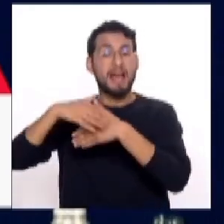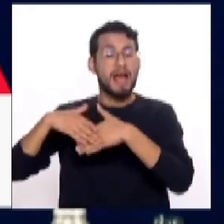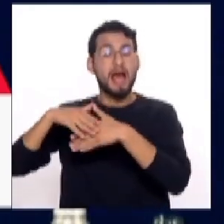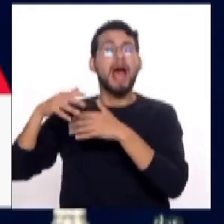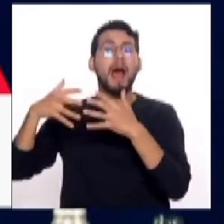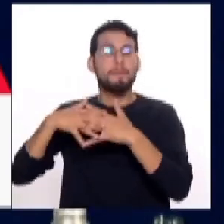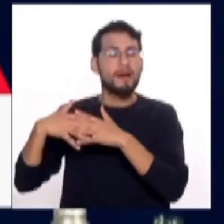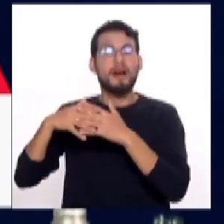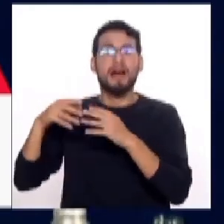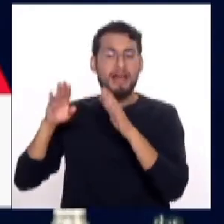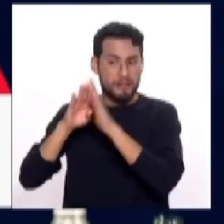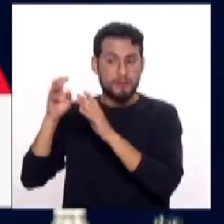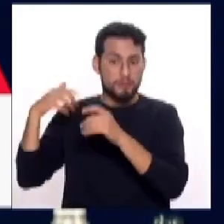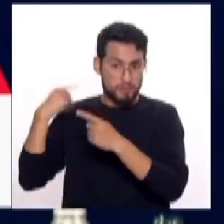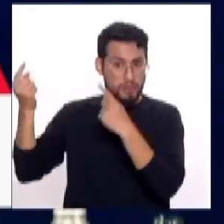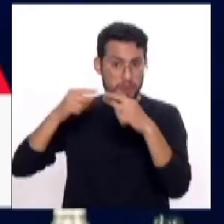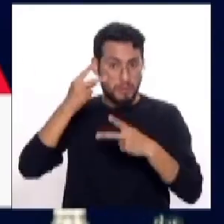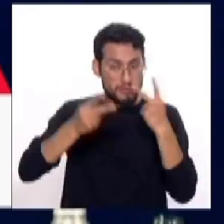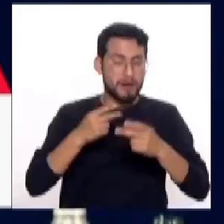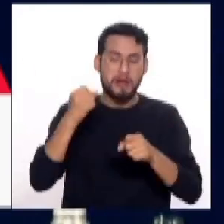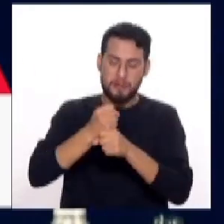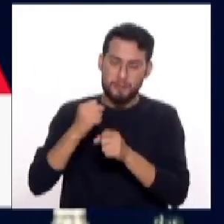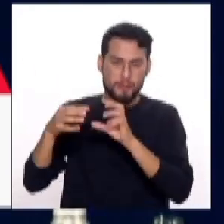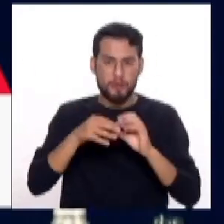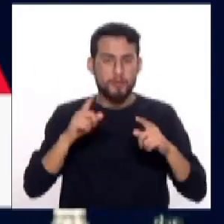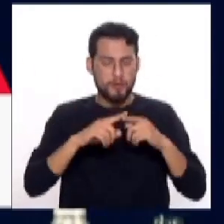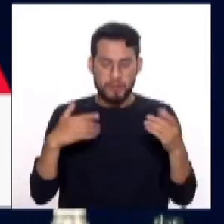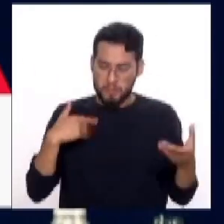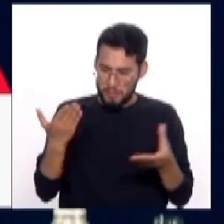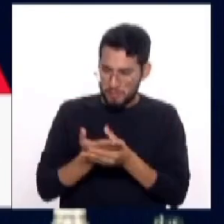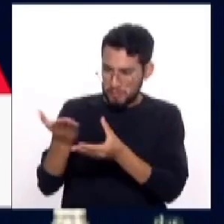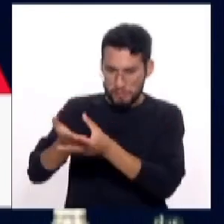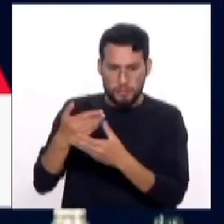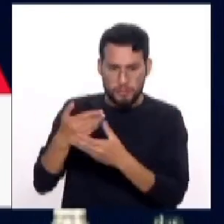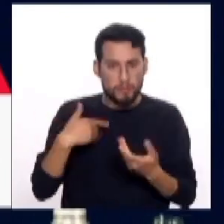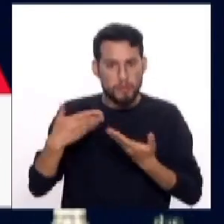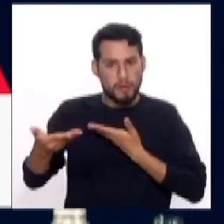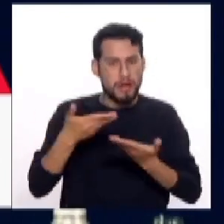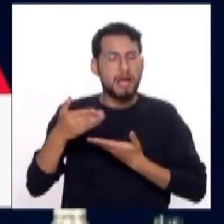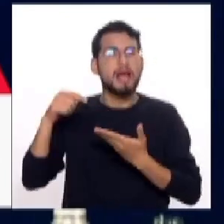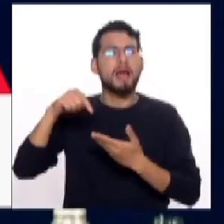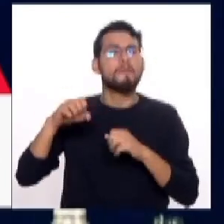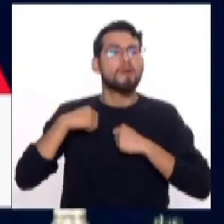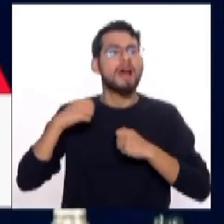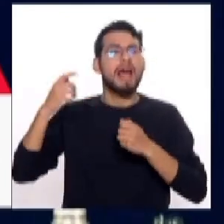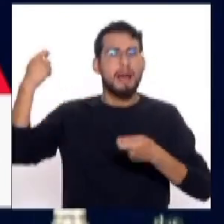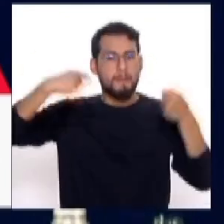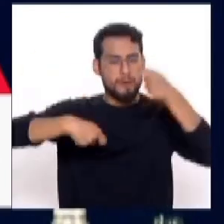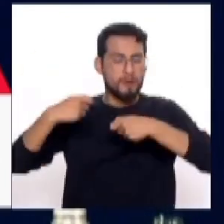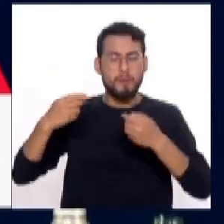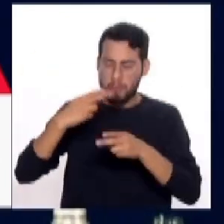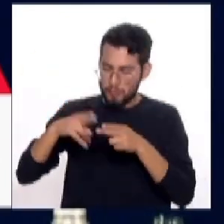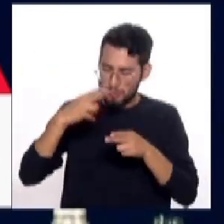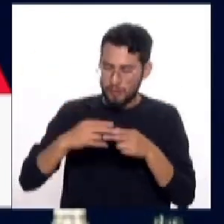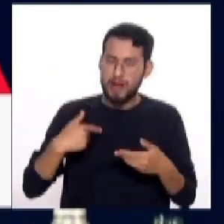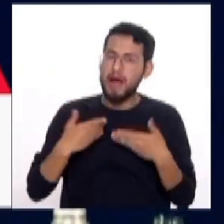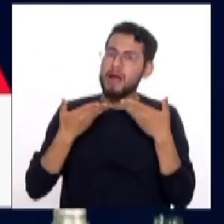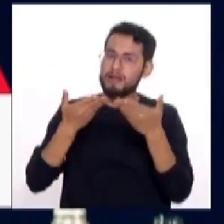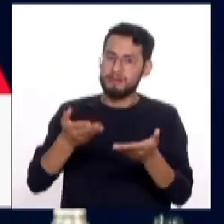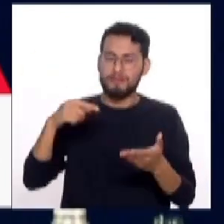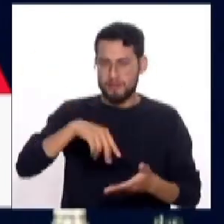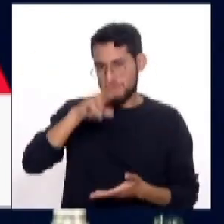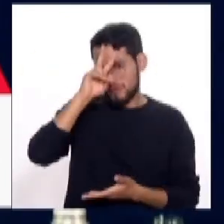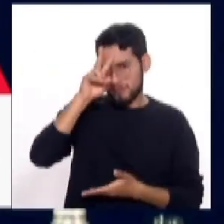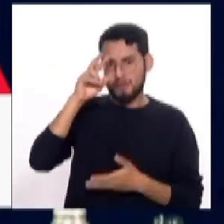nos visiten y estaremos trabajando juntos nuestras carpetas en ese shock de inversión que pronto estaremos lanzando